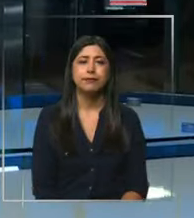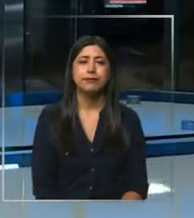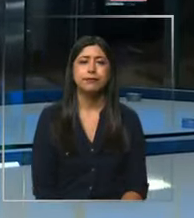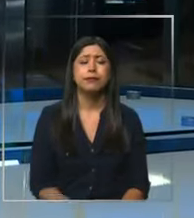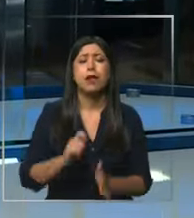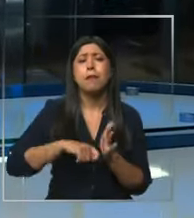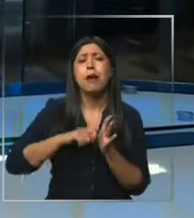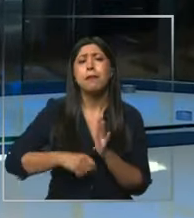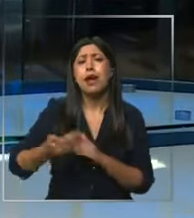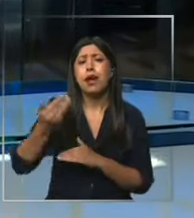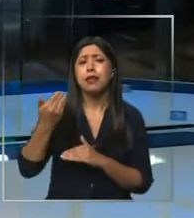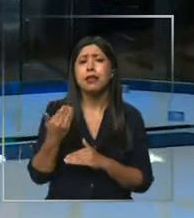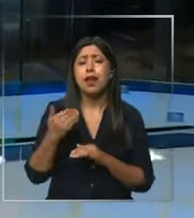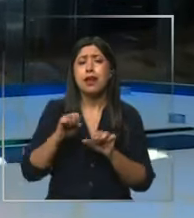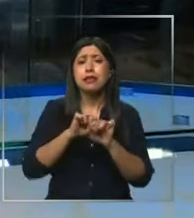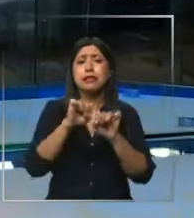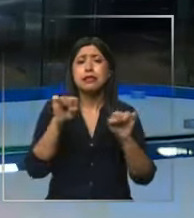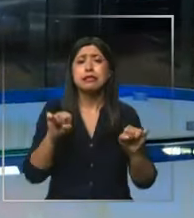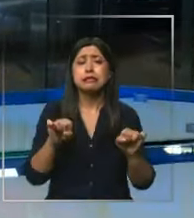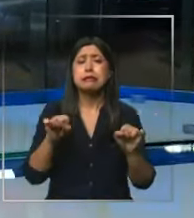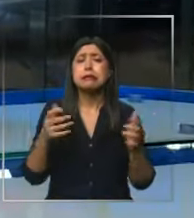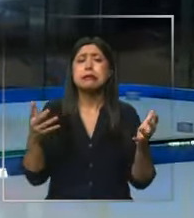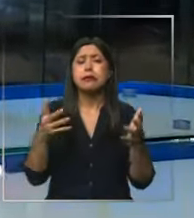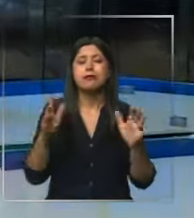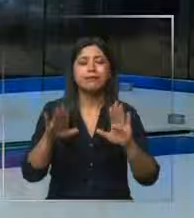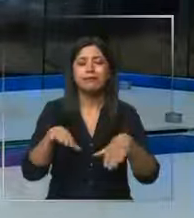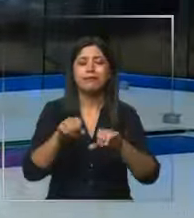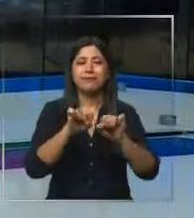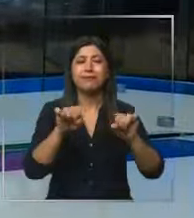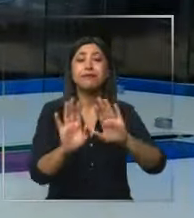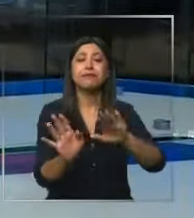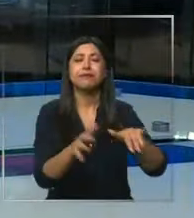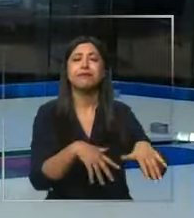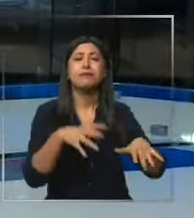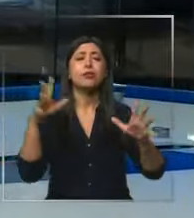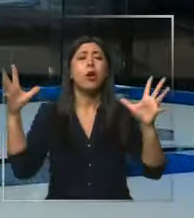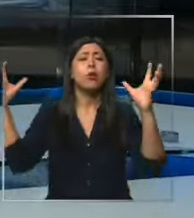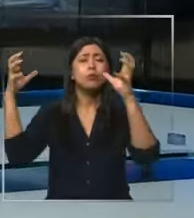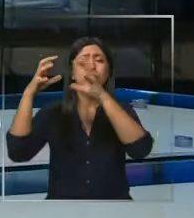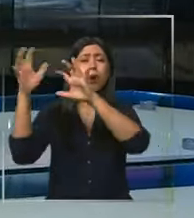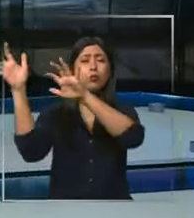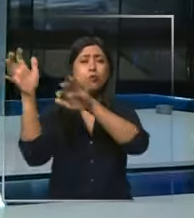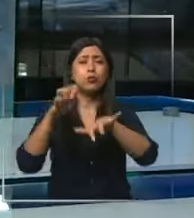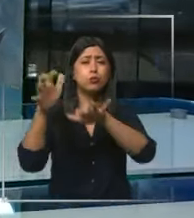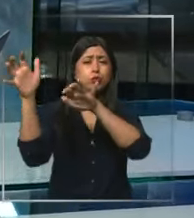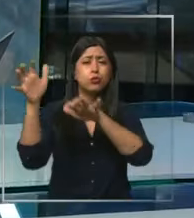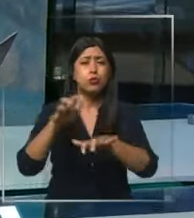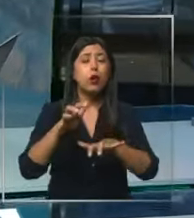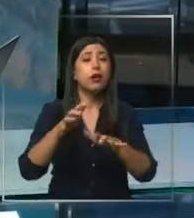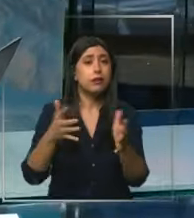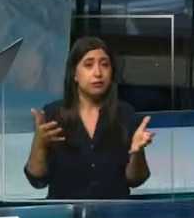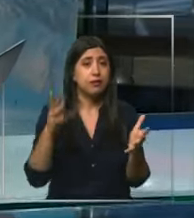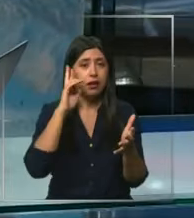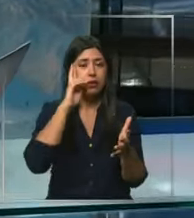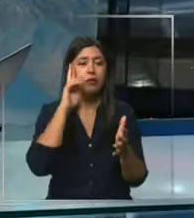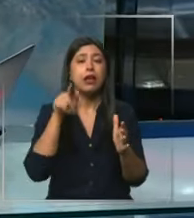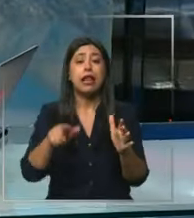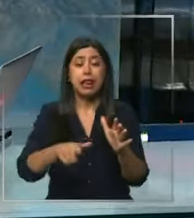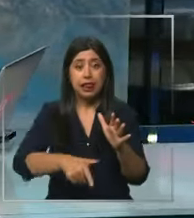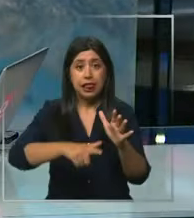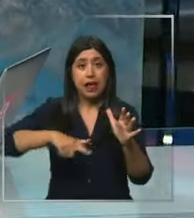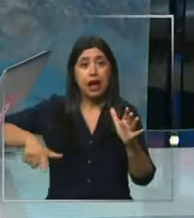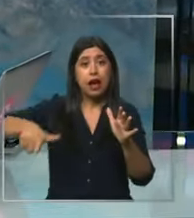Hace algunos meses hizo noticia por el sistema frontal y es que casi después de 10 años la laguna de Aculeo recuperaba su